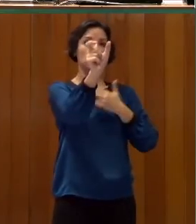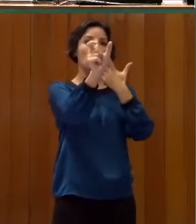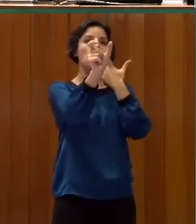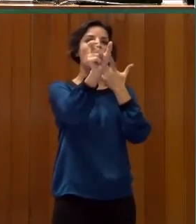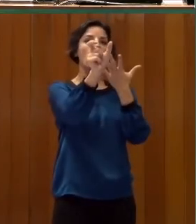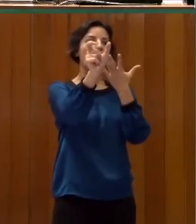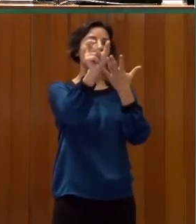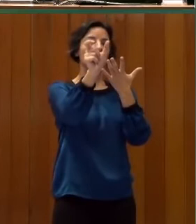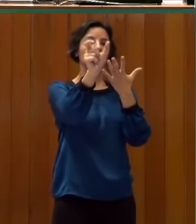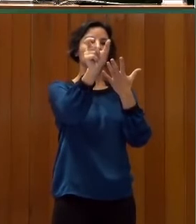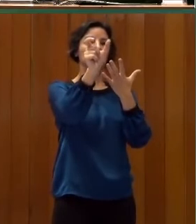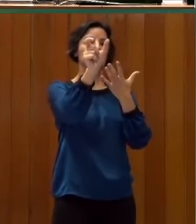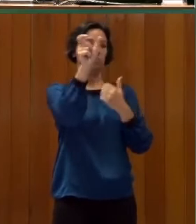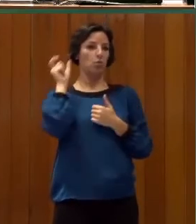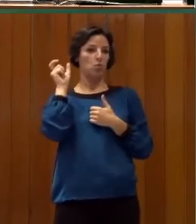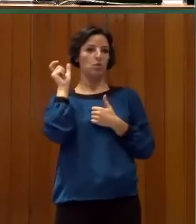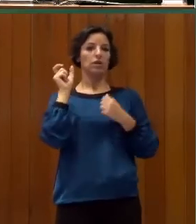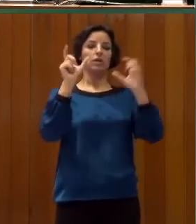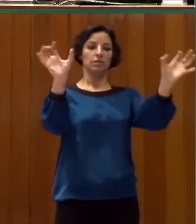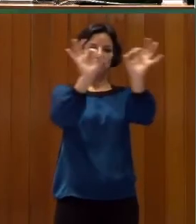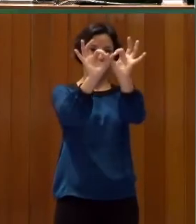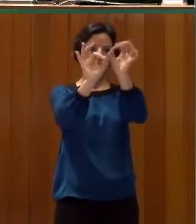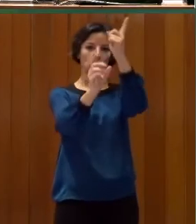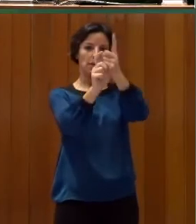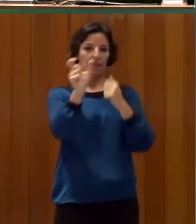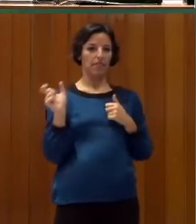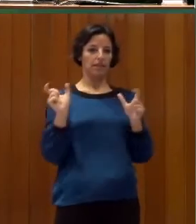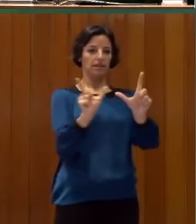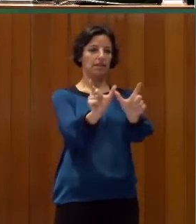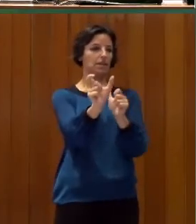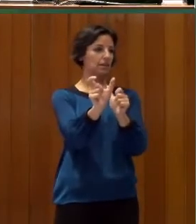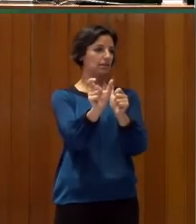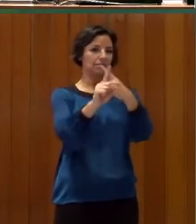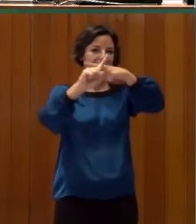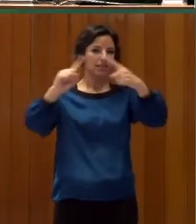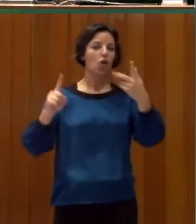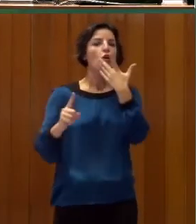2500, punto de fijación y siguiente estímulo.